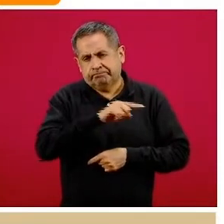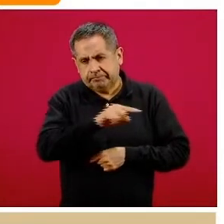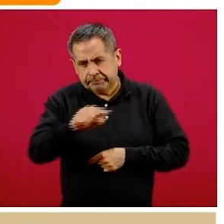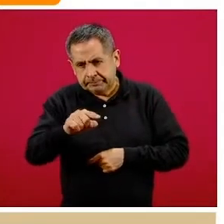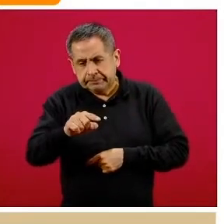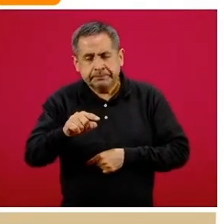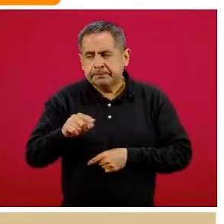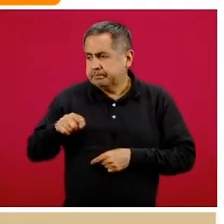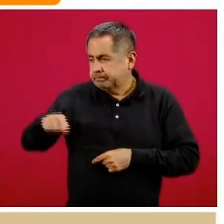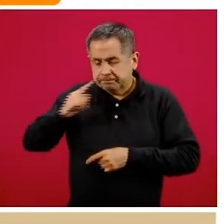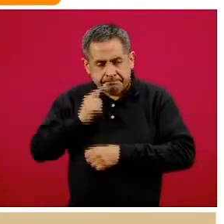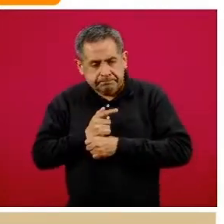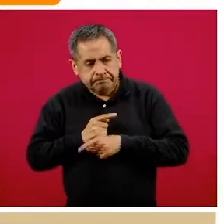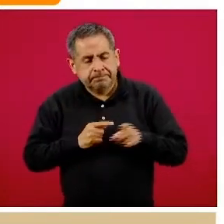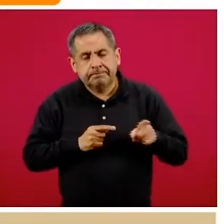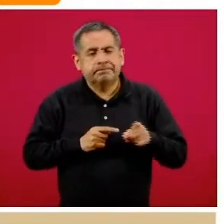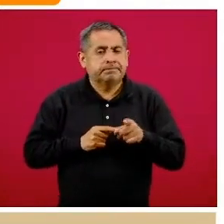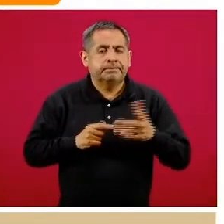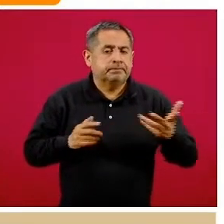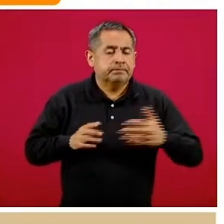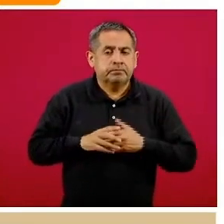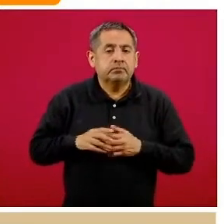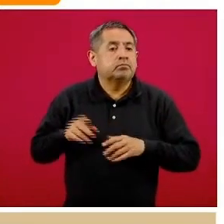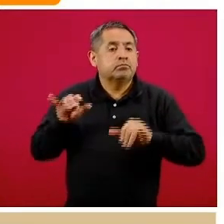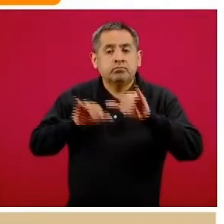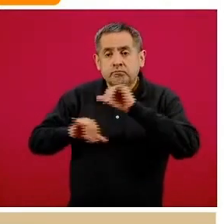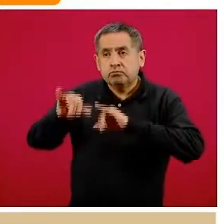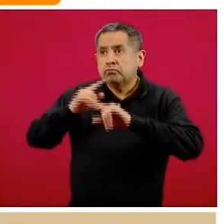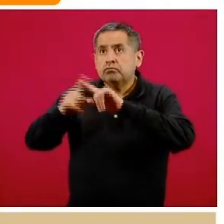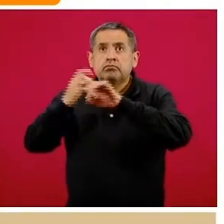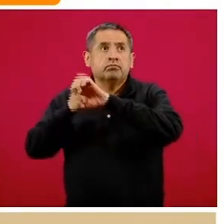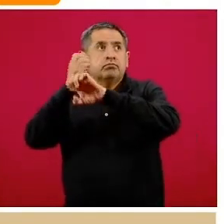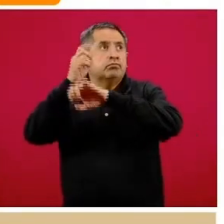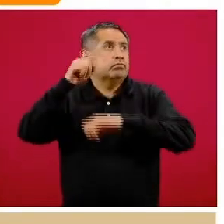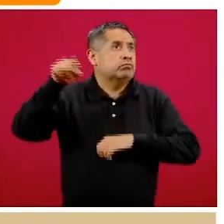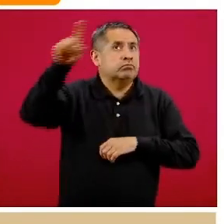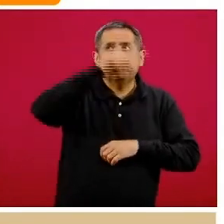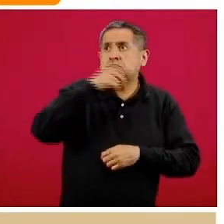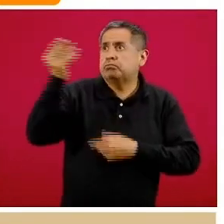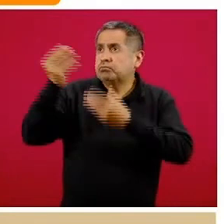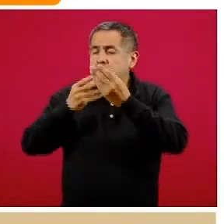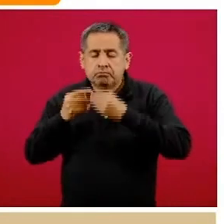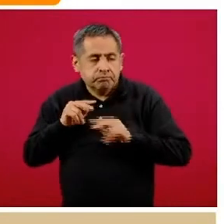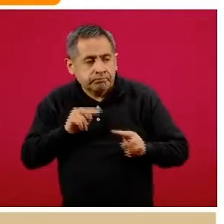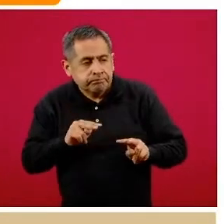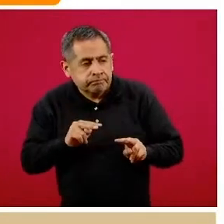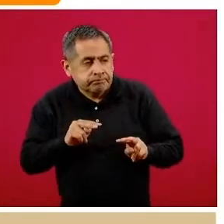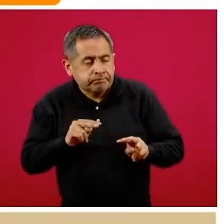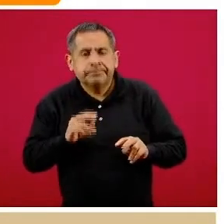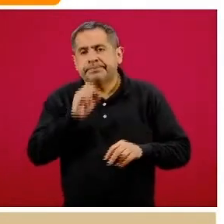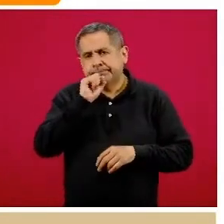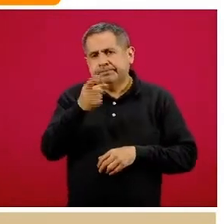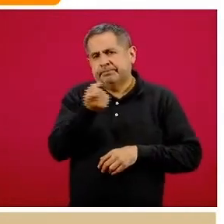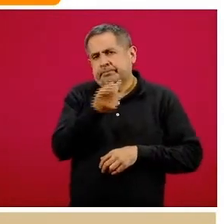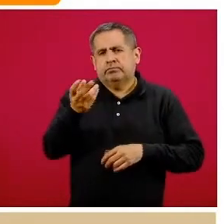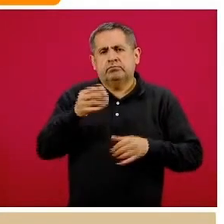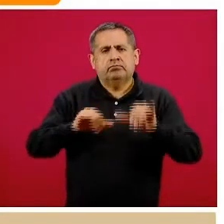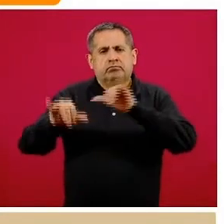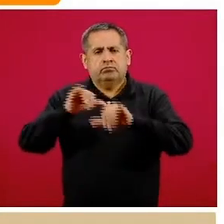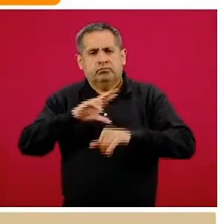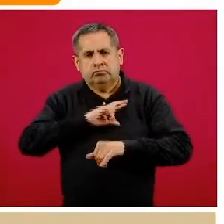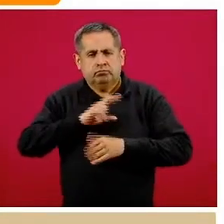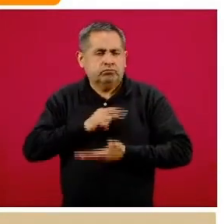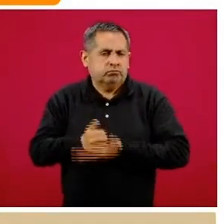Vigilancia Epidemiológica, los laboratorios estatales de salud pública y algunos laboratorios